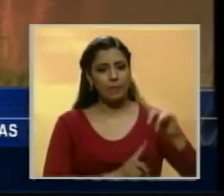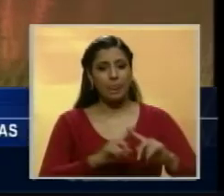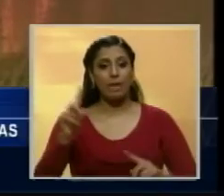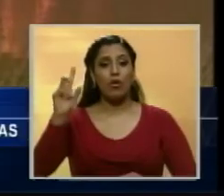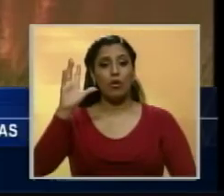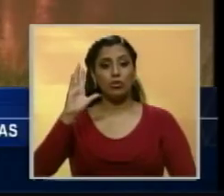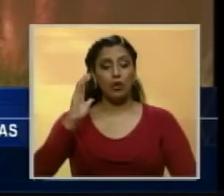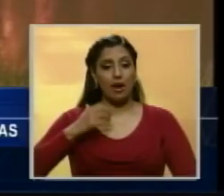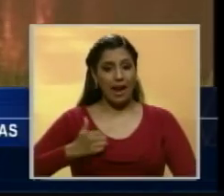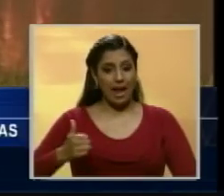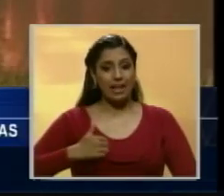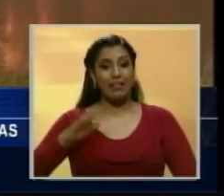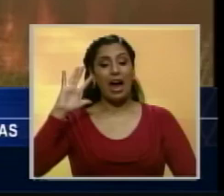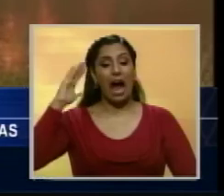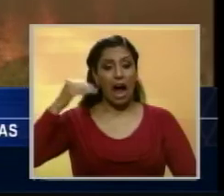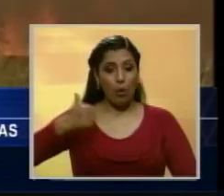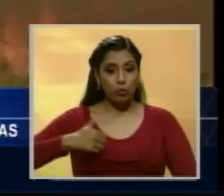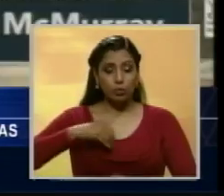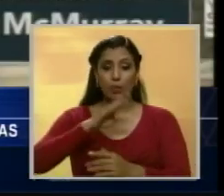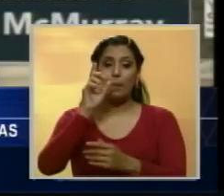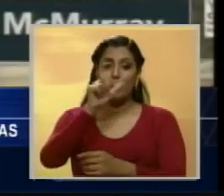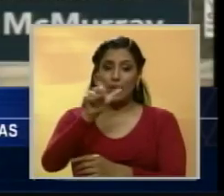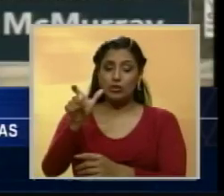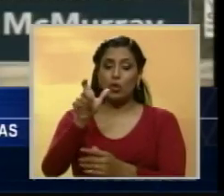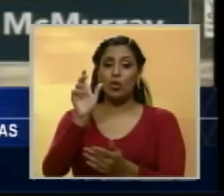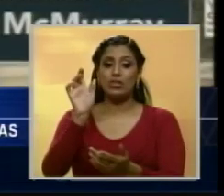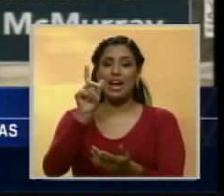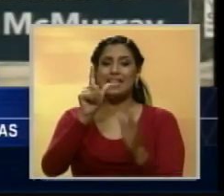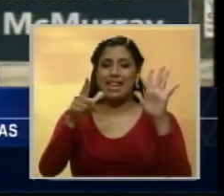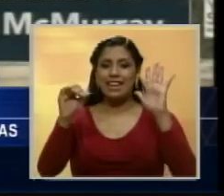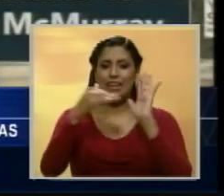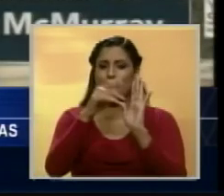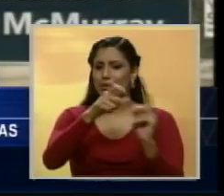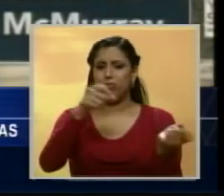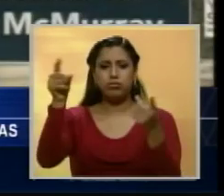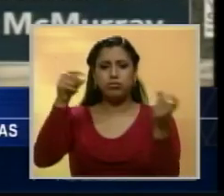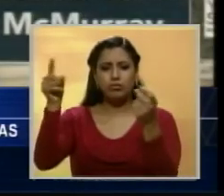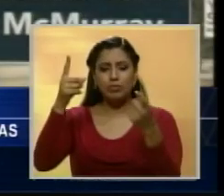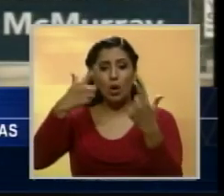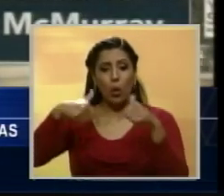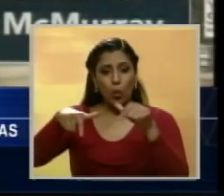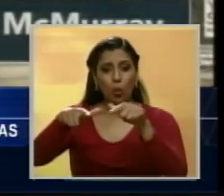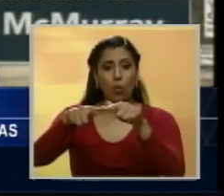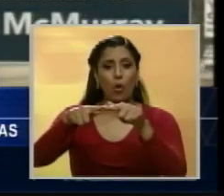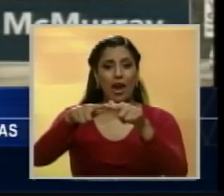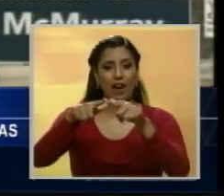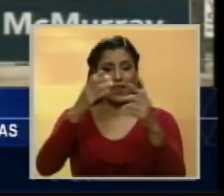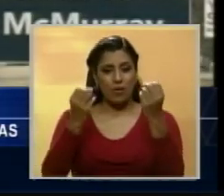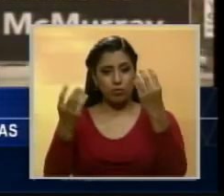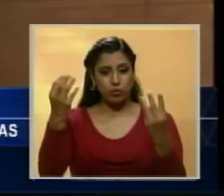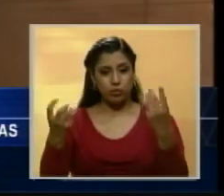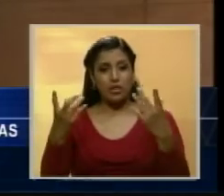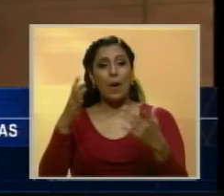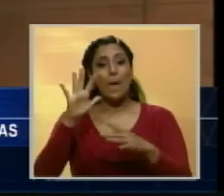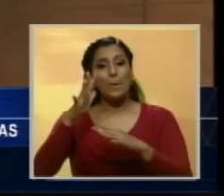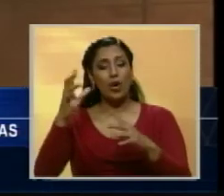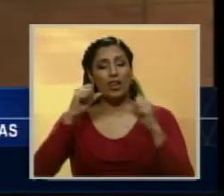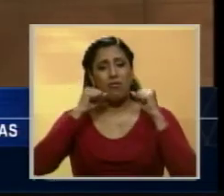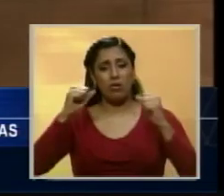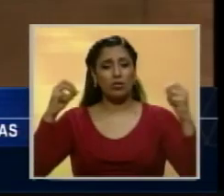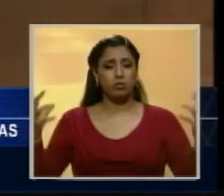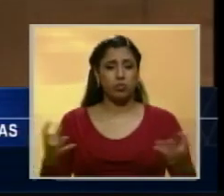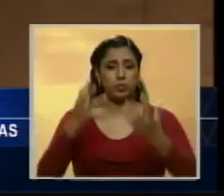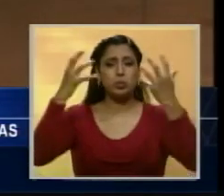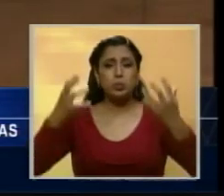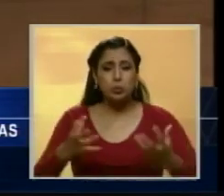En Canadá, las autoridades ordenaron evacuar a más de 70,000 personas en una localidad de la provincia de Alberta debido a un enorme